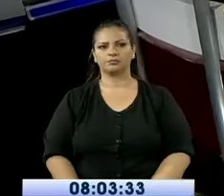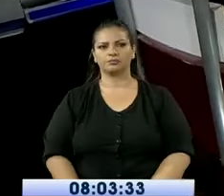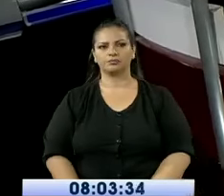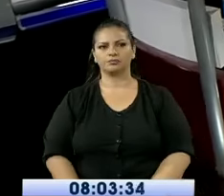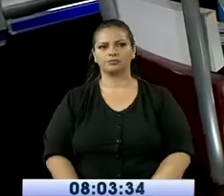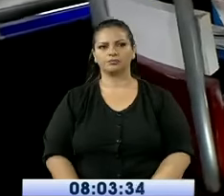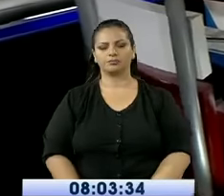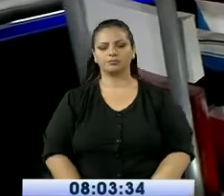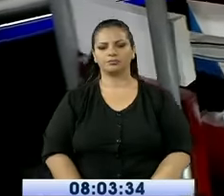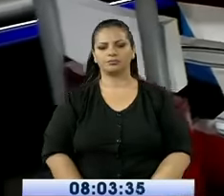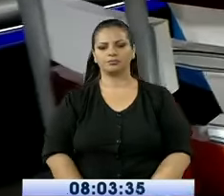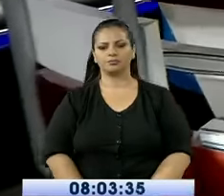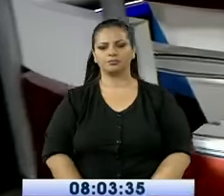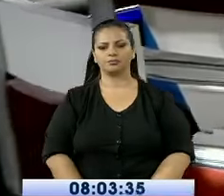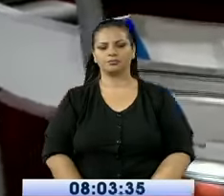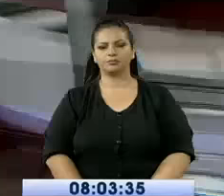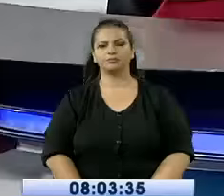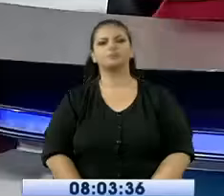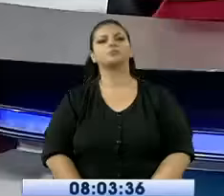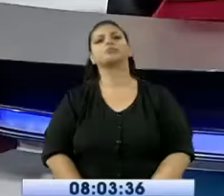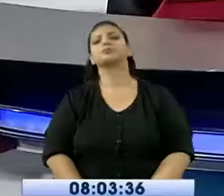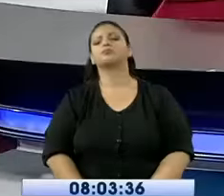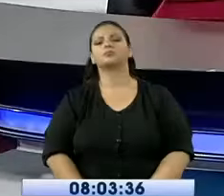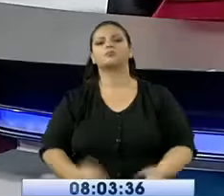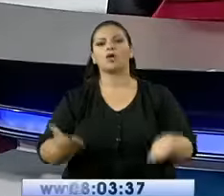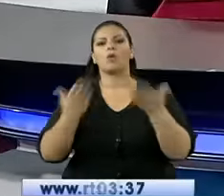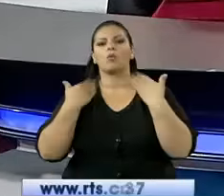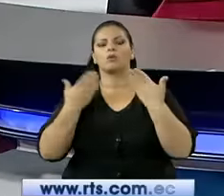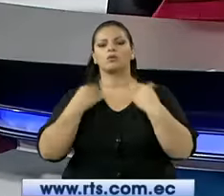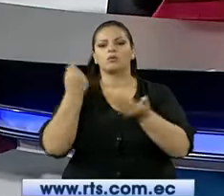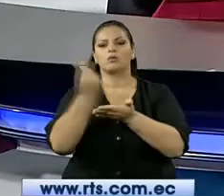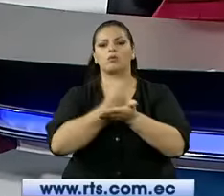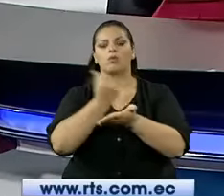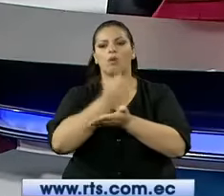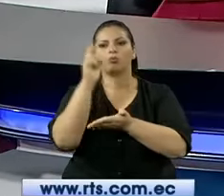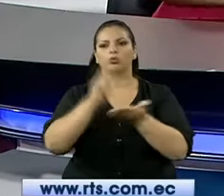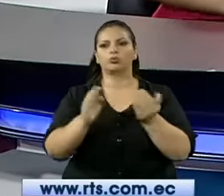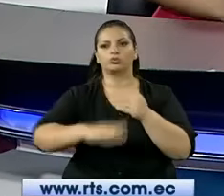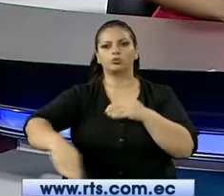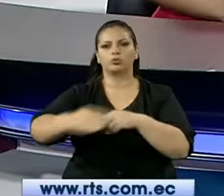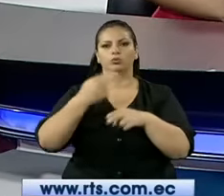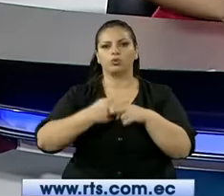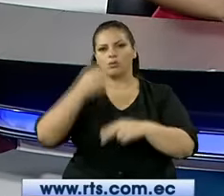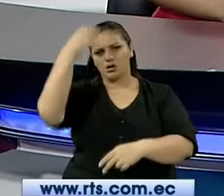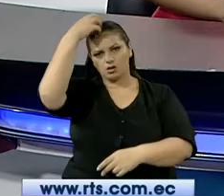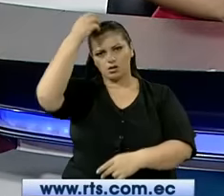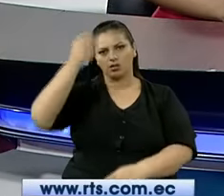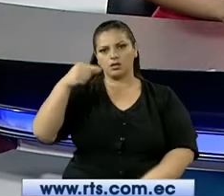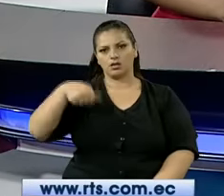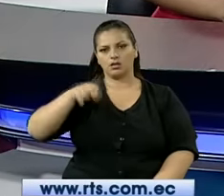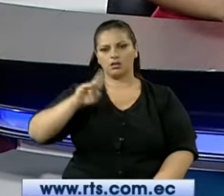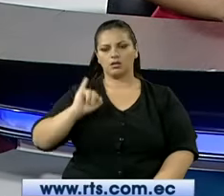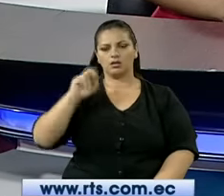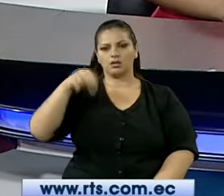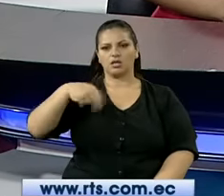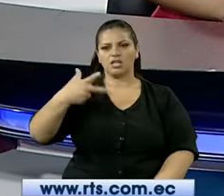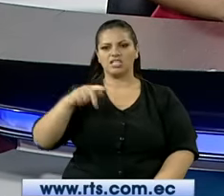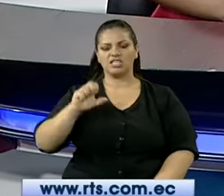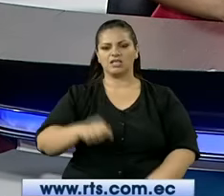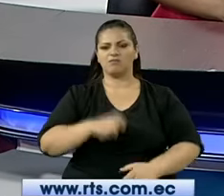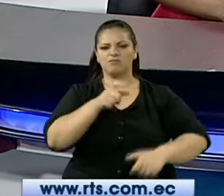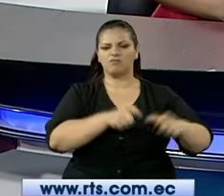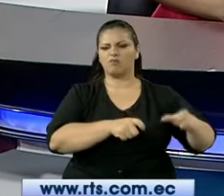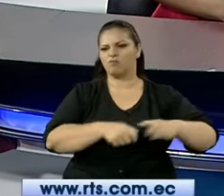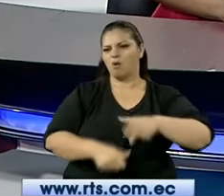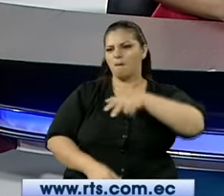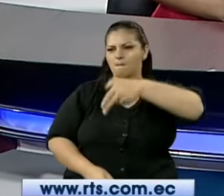Una balacera registrada en la cooperativa Reina del Quinche del Guasmo Sur en Guayaquil cobró la vida de un joven de 22 años y dejó a